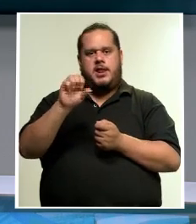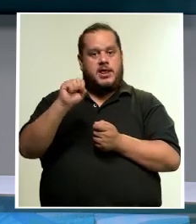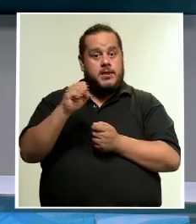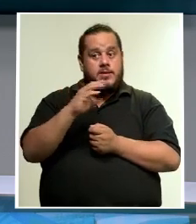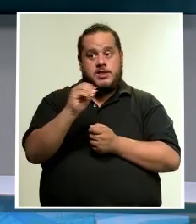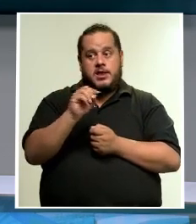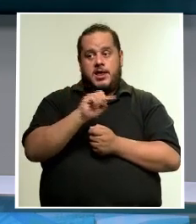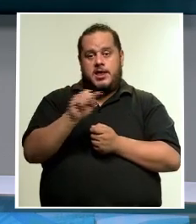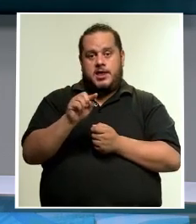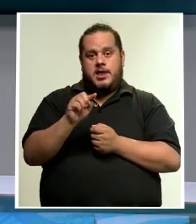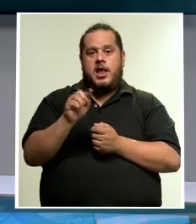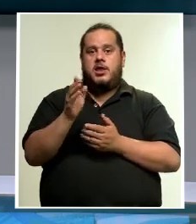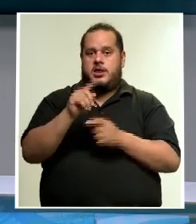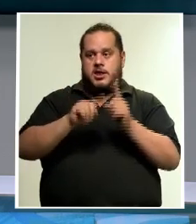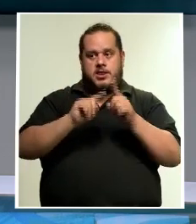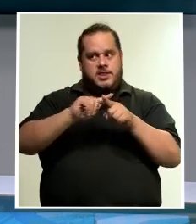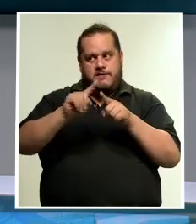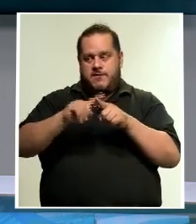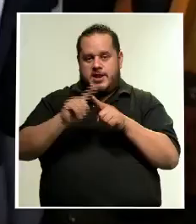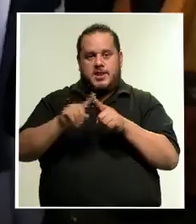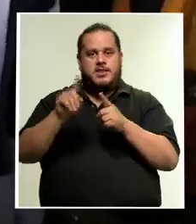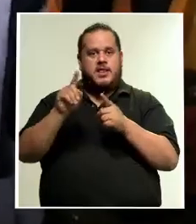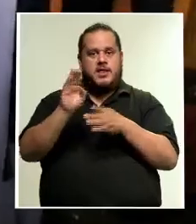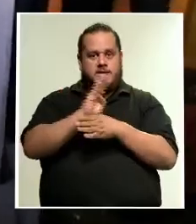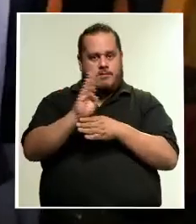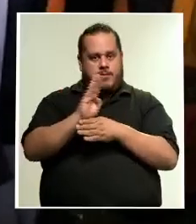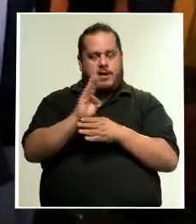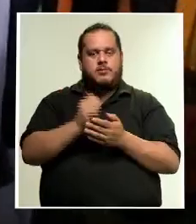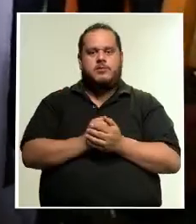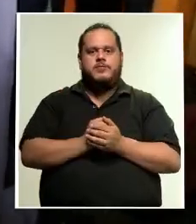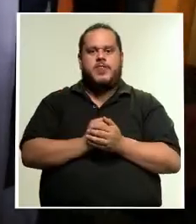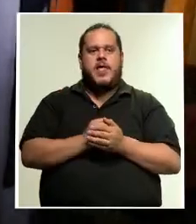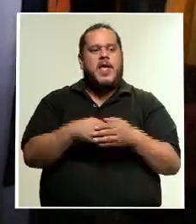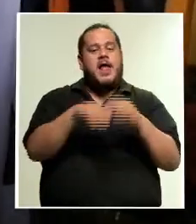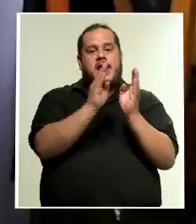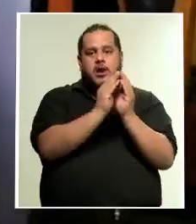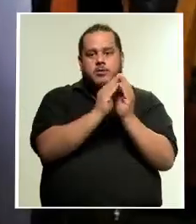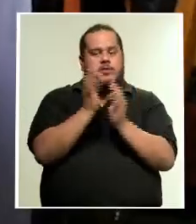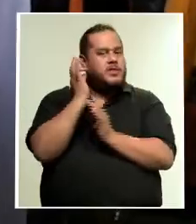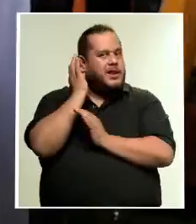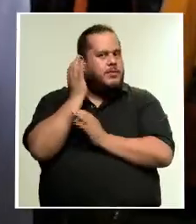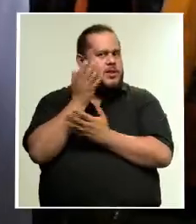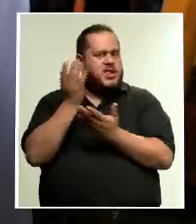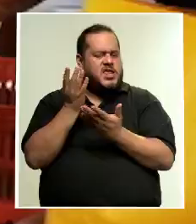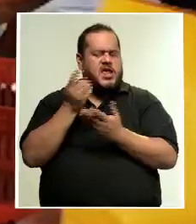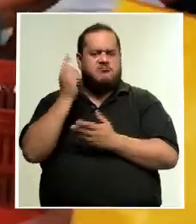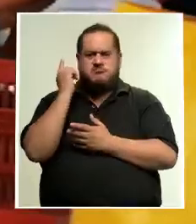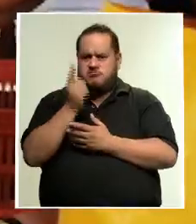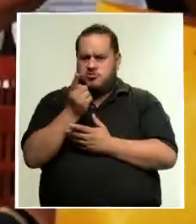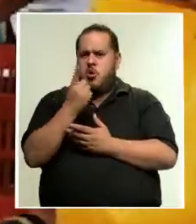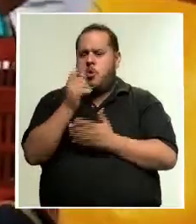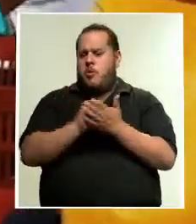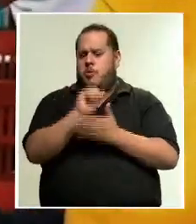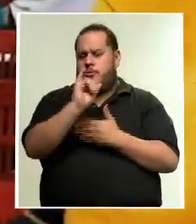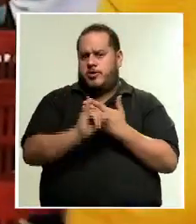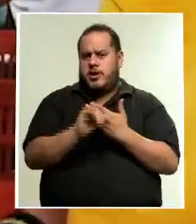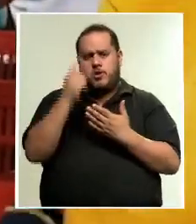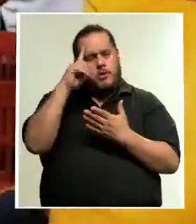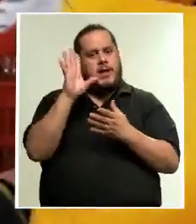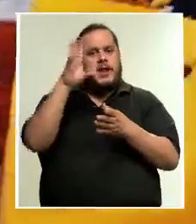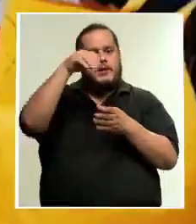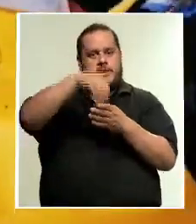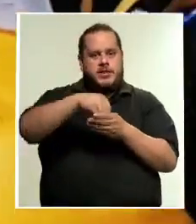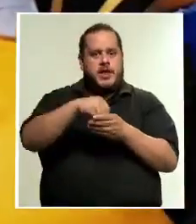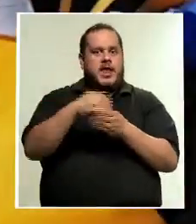diversas entidades bancarias. La Comisión de la Mujer dictaminó de manera positiva un proyecto que pretende lograr la inserción